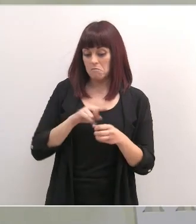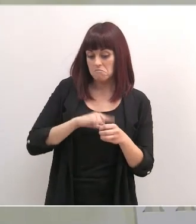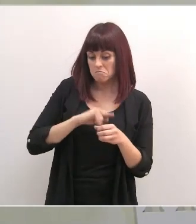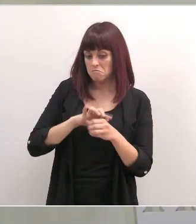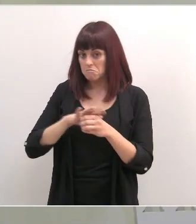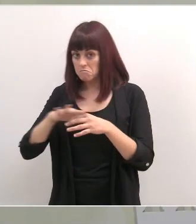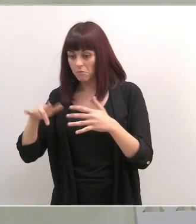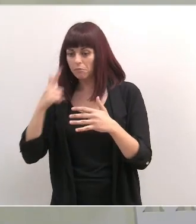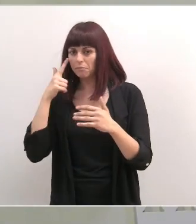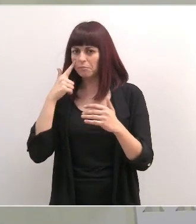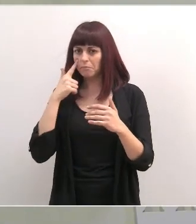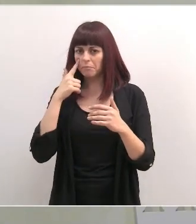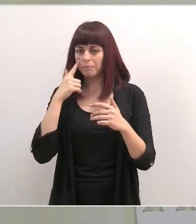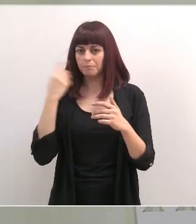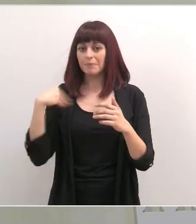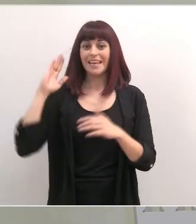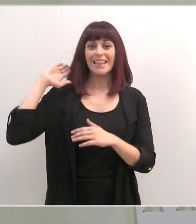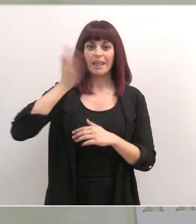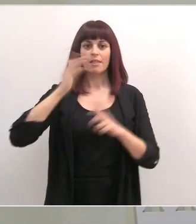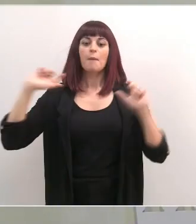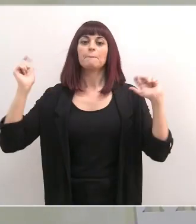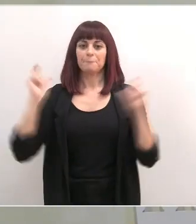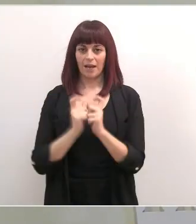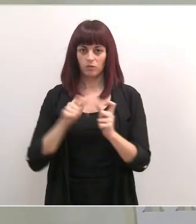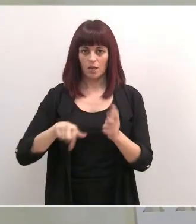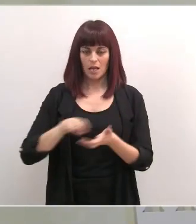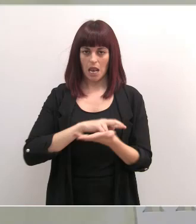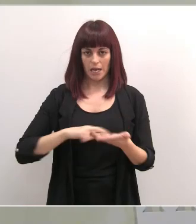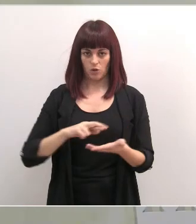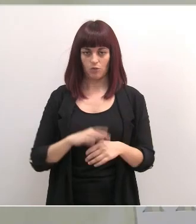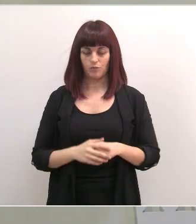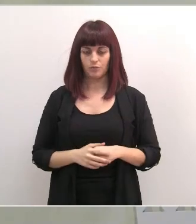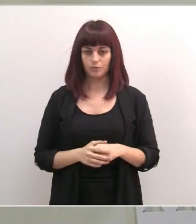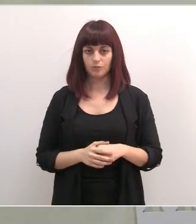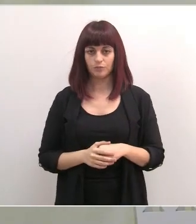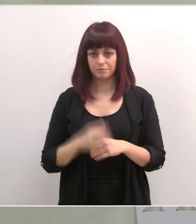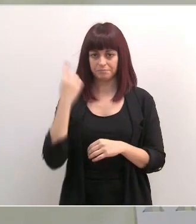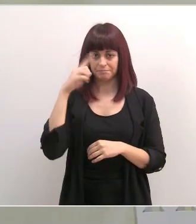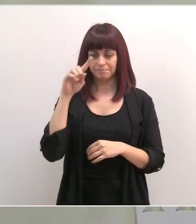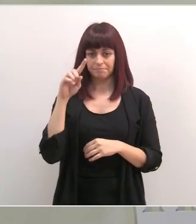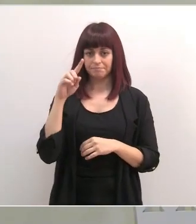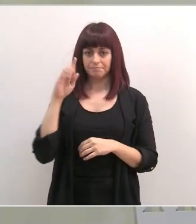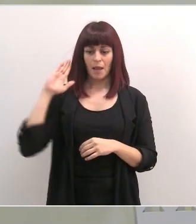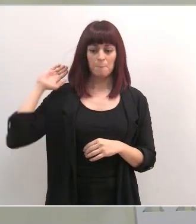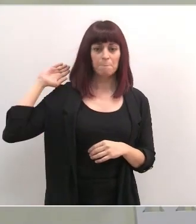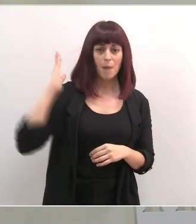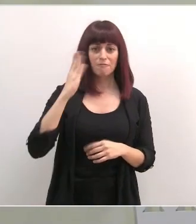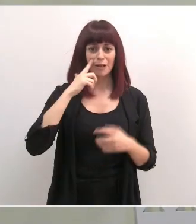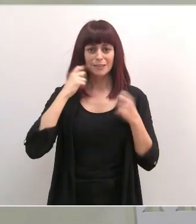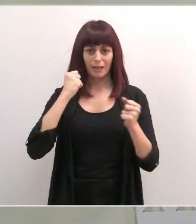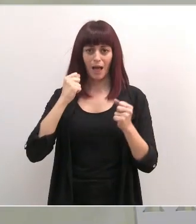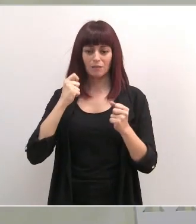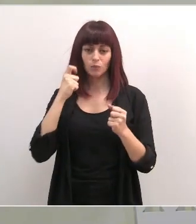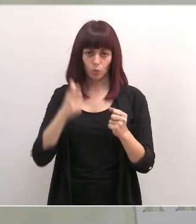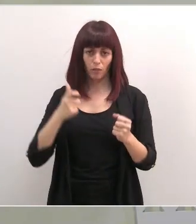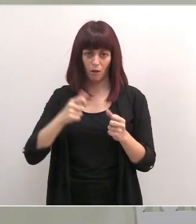reducción drástica en la incidencia en la región, aunque tengamos en cuenta que el impacto en la sanidad va a durar más tiempo,